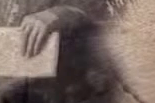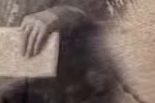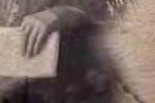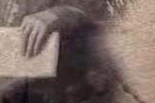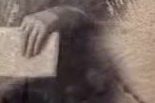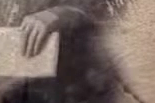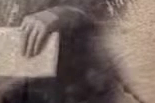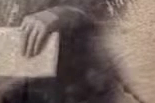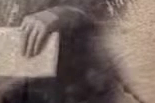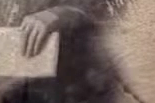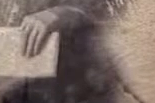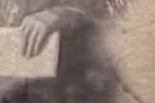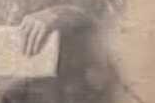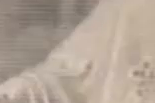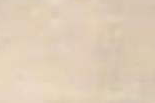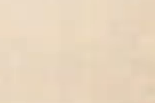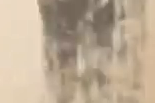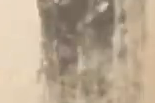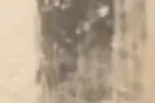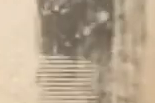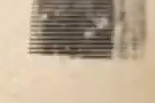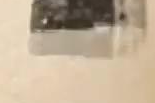la representa.